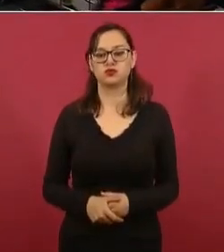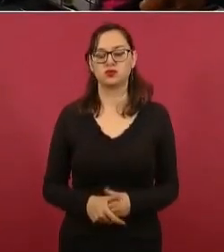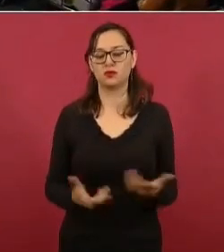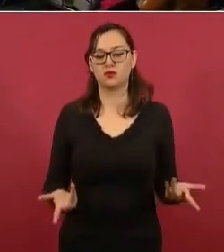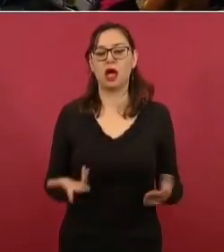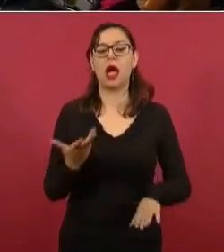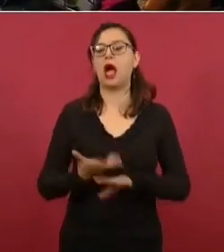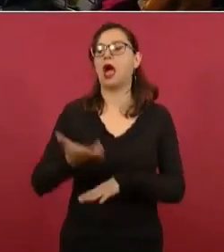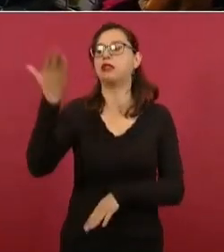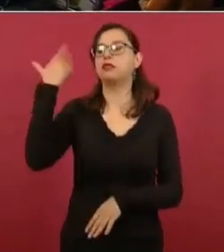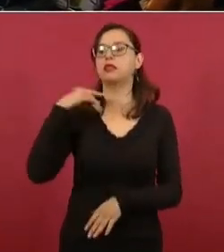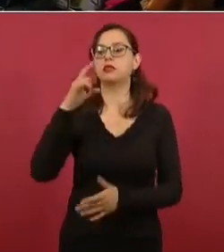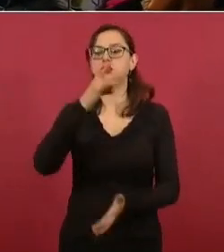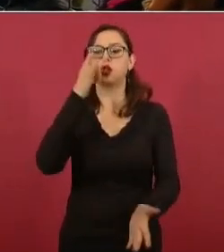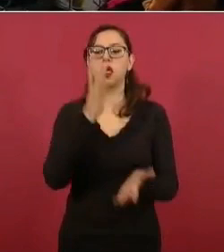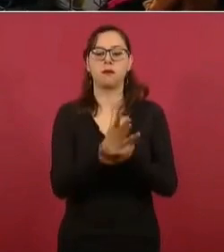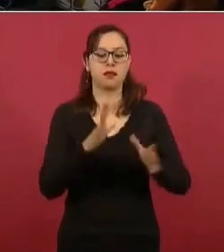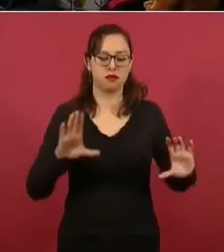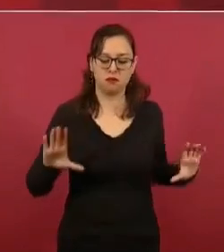antidemocrático.